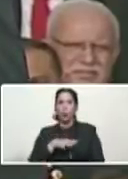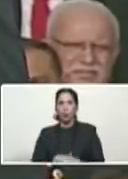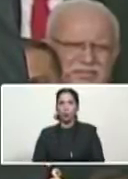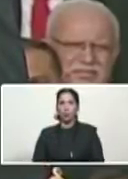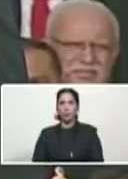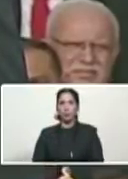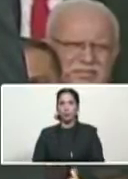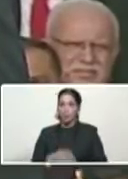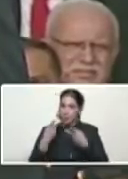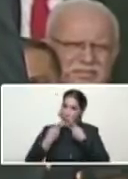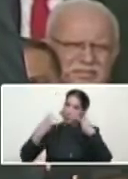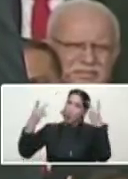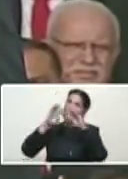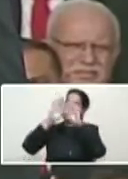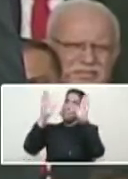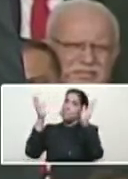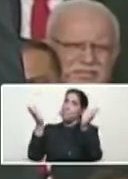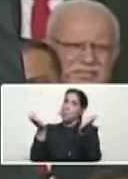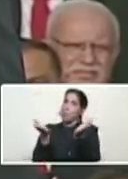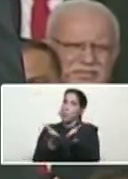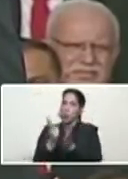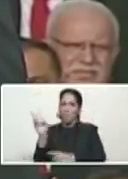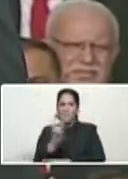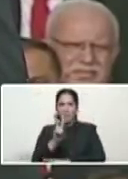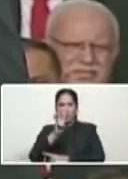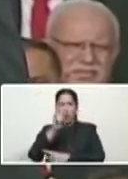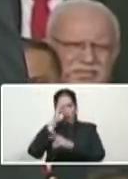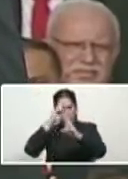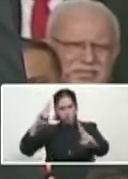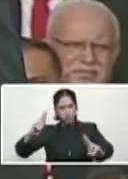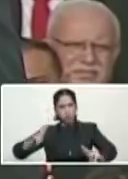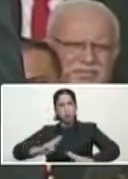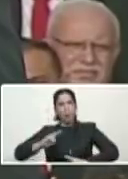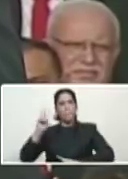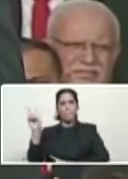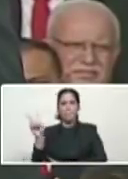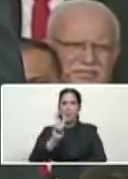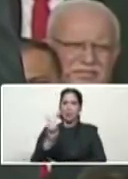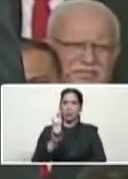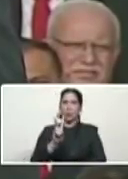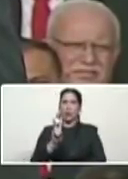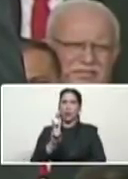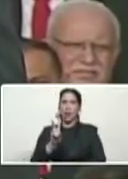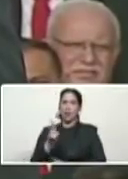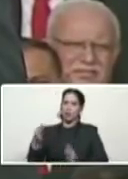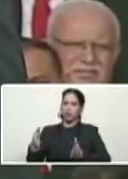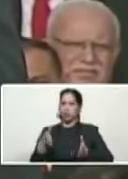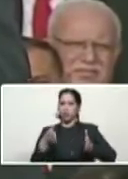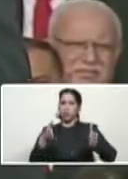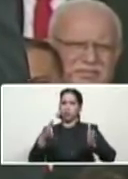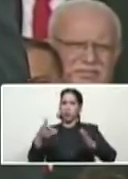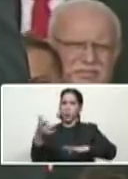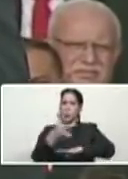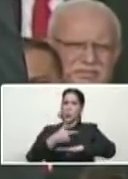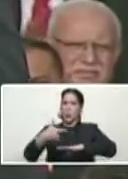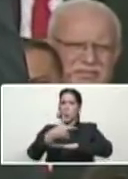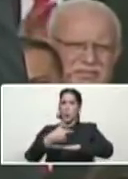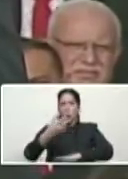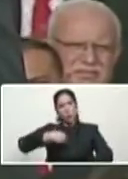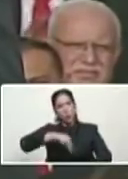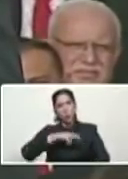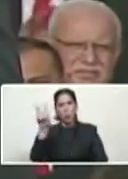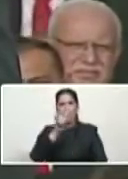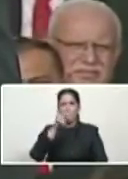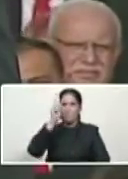para decirle al mundo: a Venezuela se respeta y a Venezuela la dirigimos y la gobernamos los